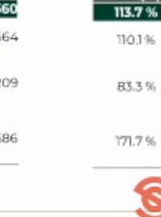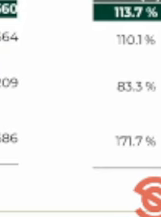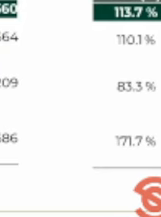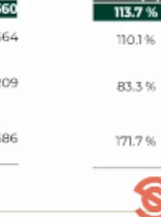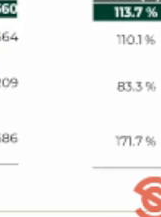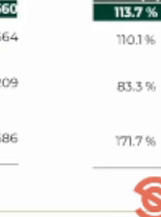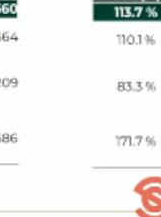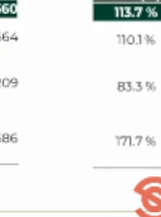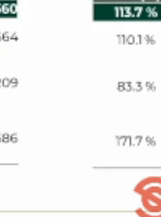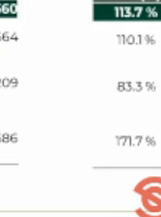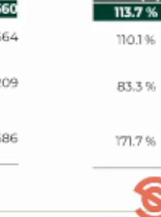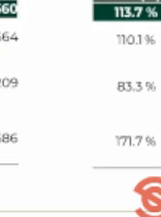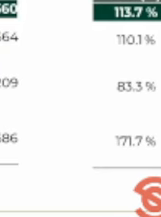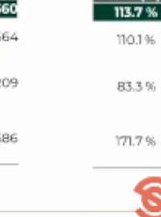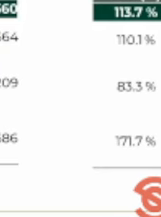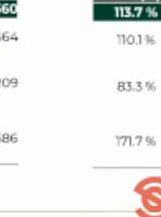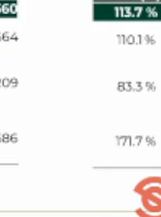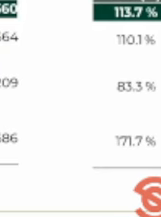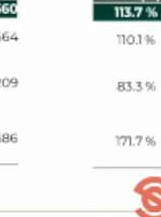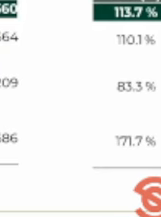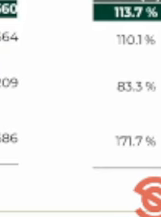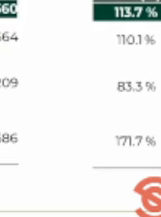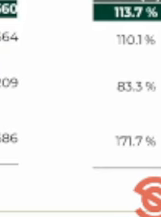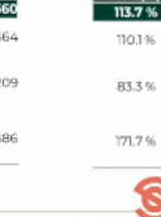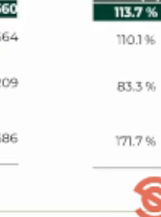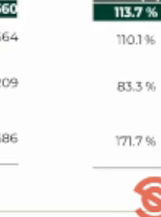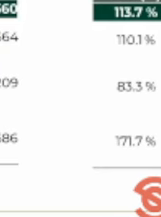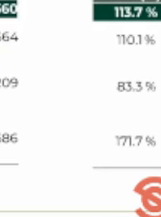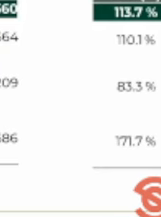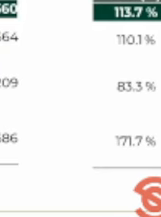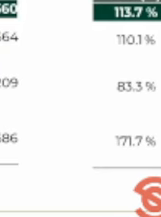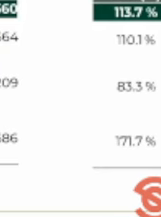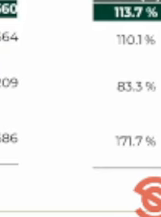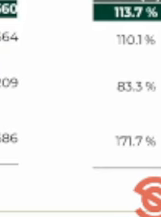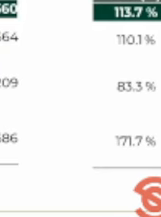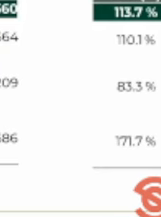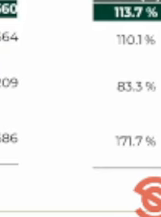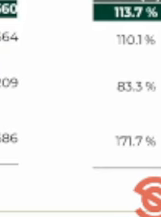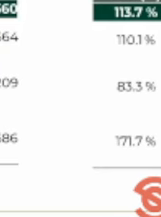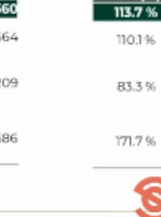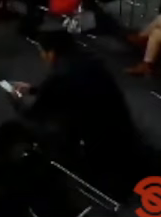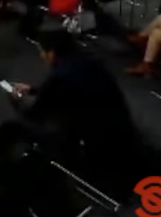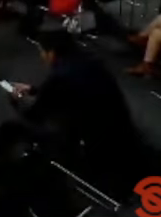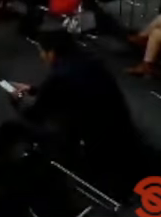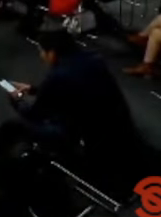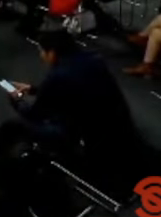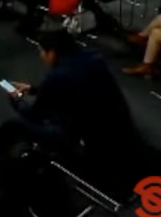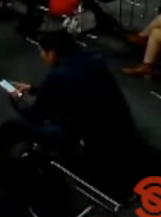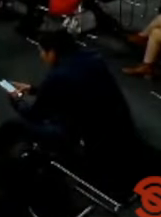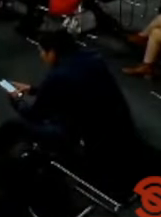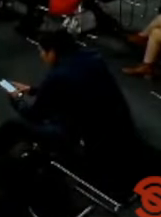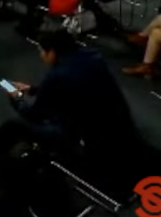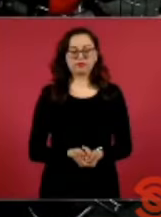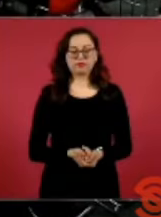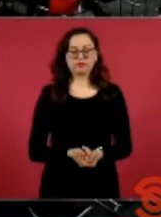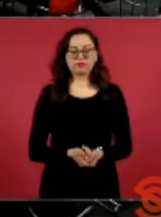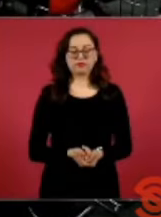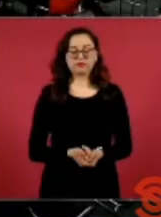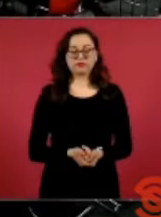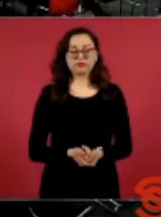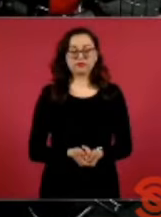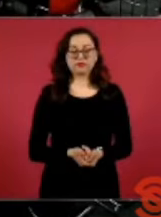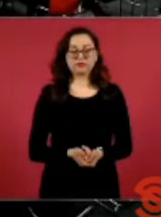Entonces, sí hay que seguir combatiendo la corrupción, acabar con el